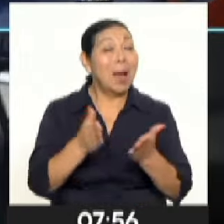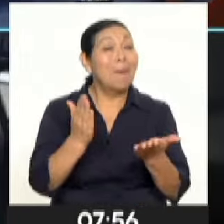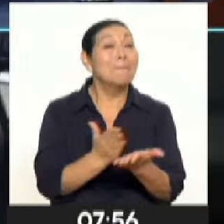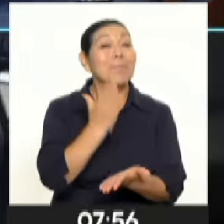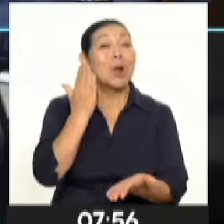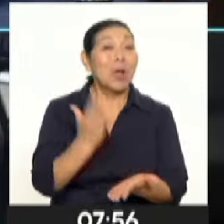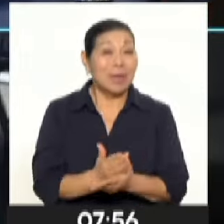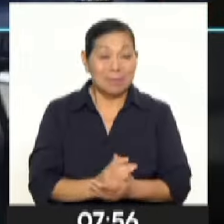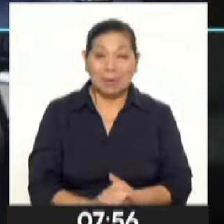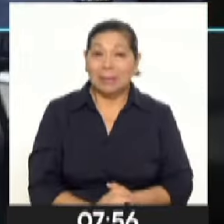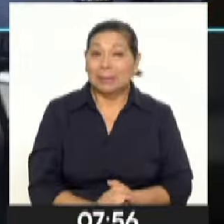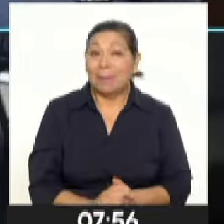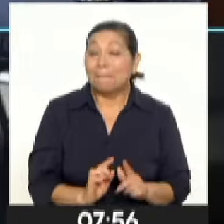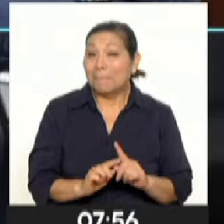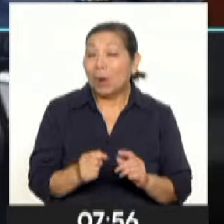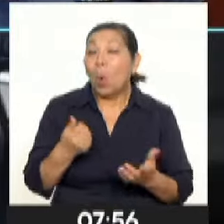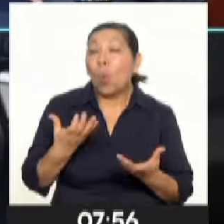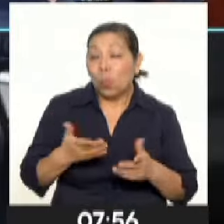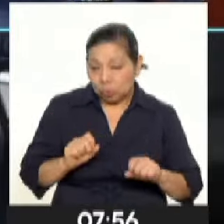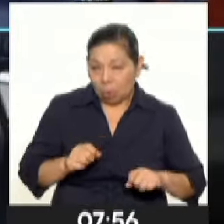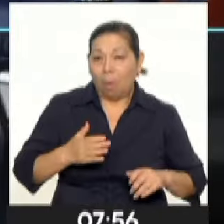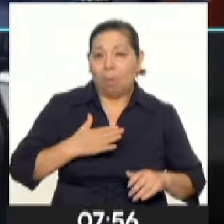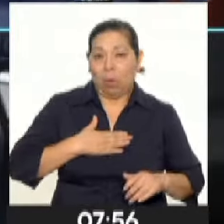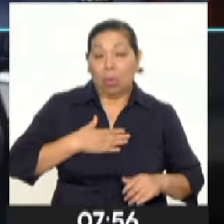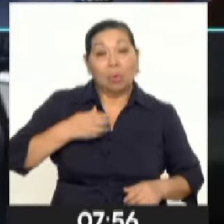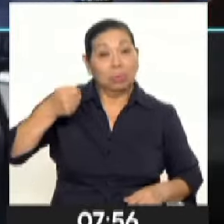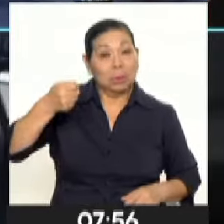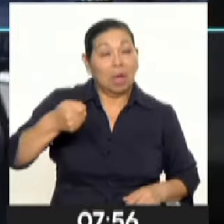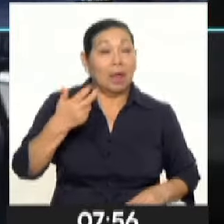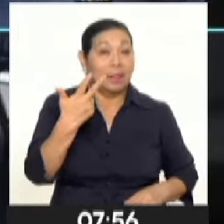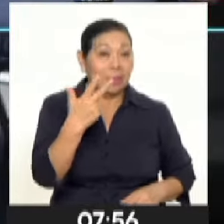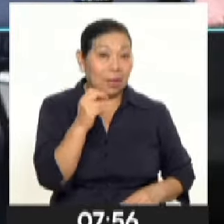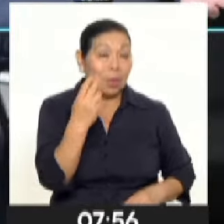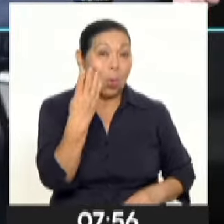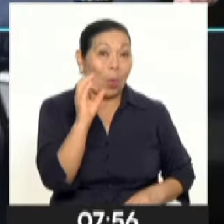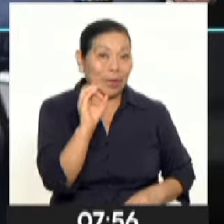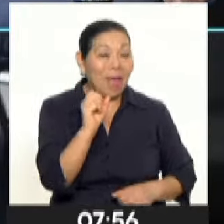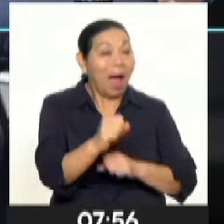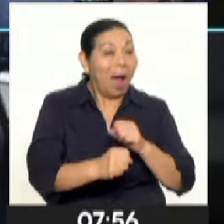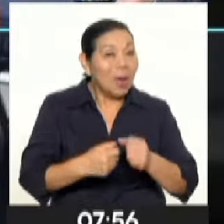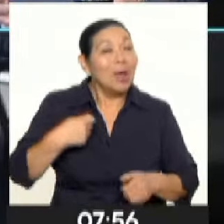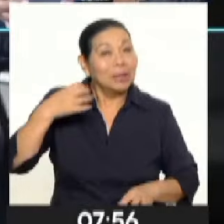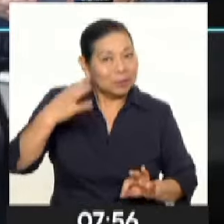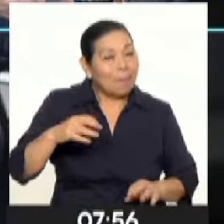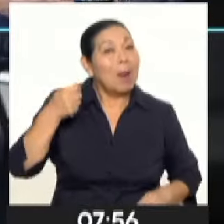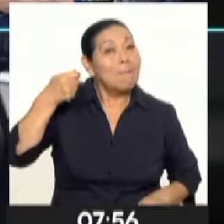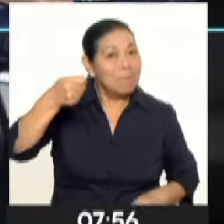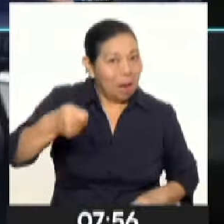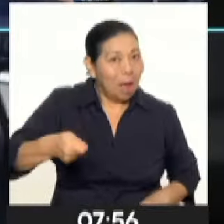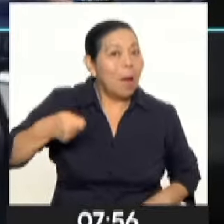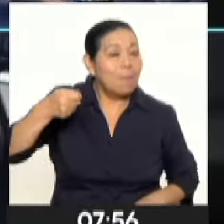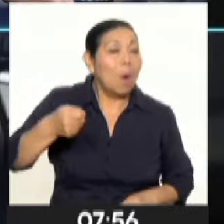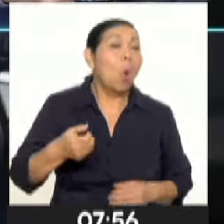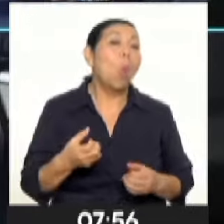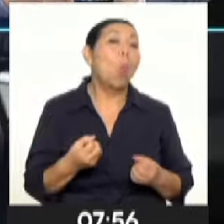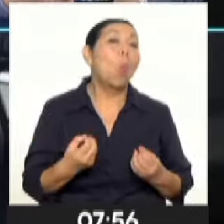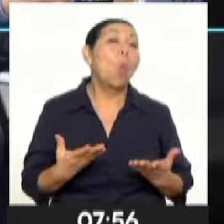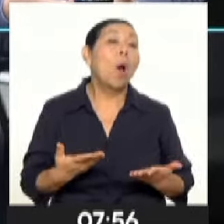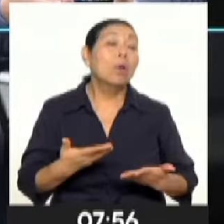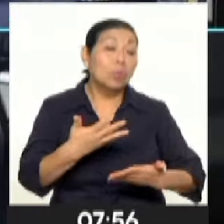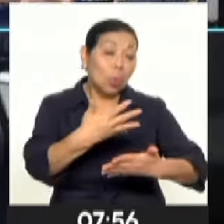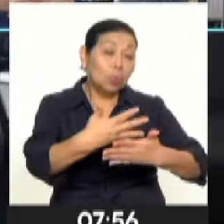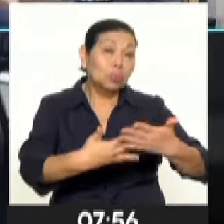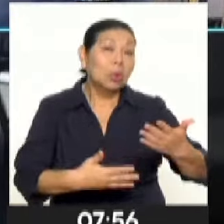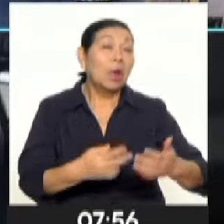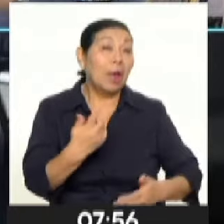que para que uno tenga una buena pensión tendría que aportar pues 30, 40 años seguidos. Y la pregunta es, ¿cuánta gente está en